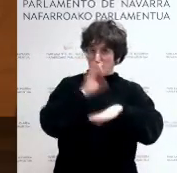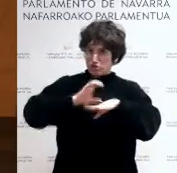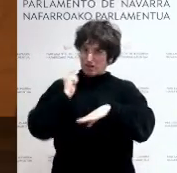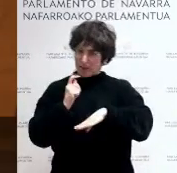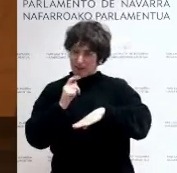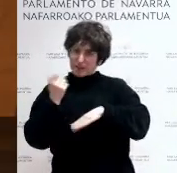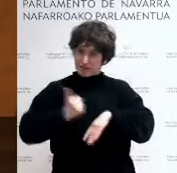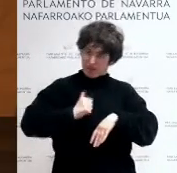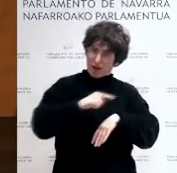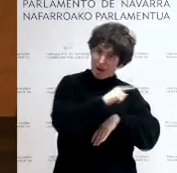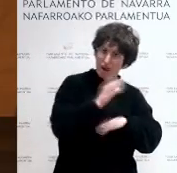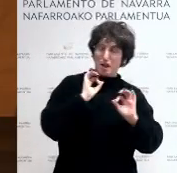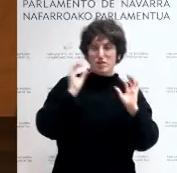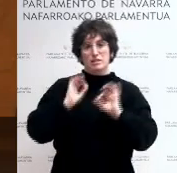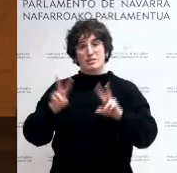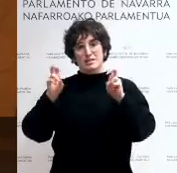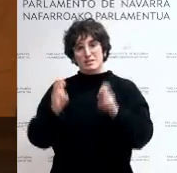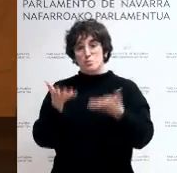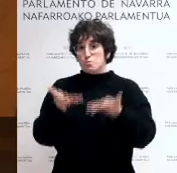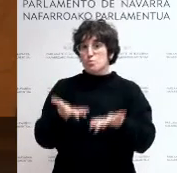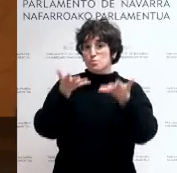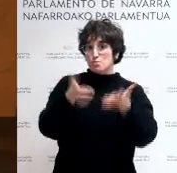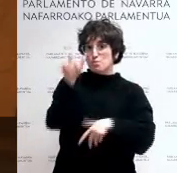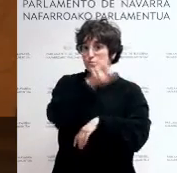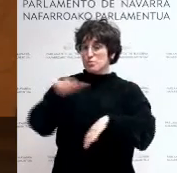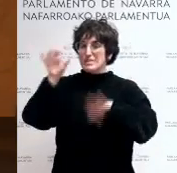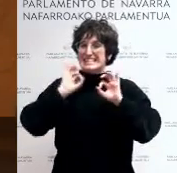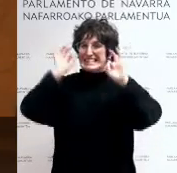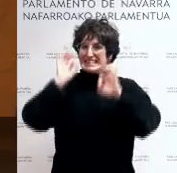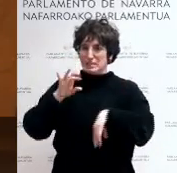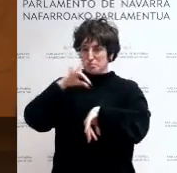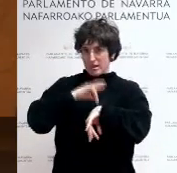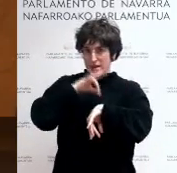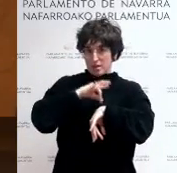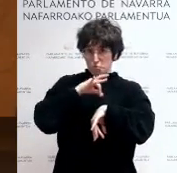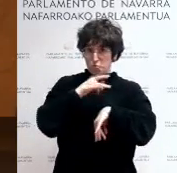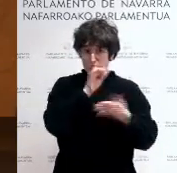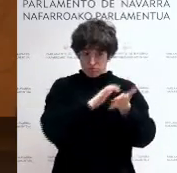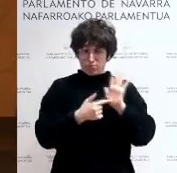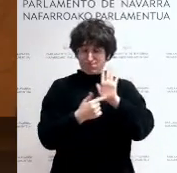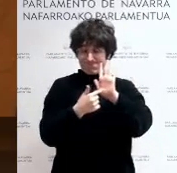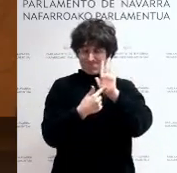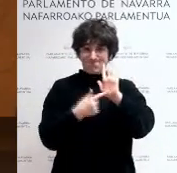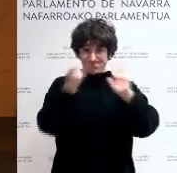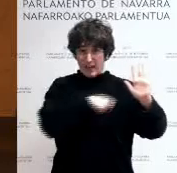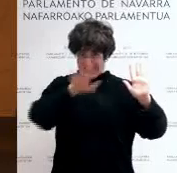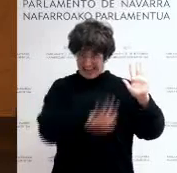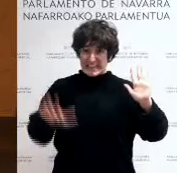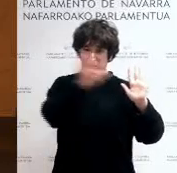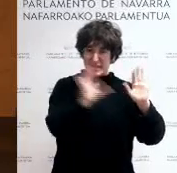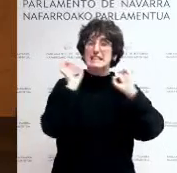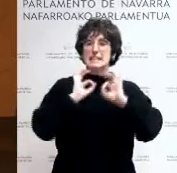Oferta y necesidad de especialistas médicos en España, y los utiliza porque dicen que faltan especialistas en toda España, concretamente